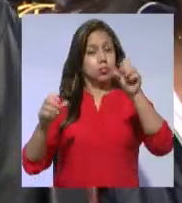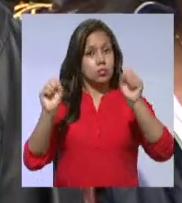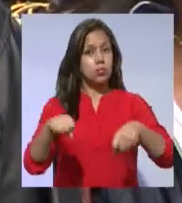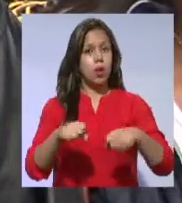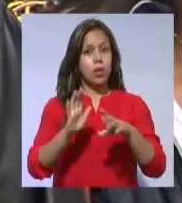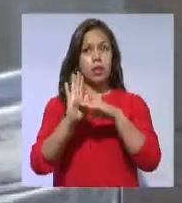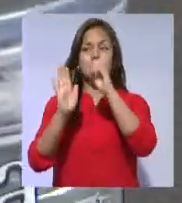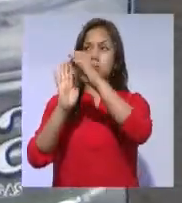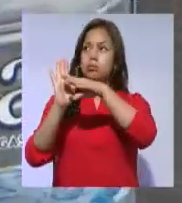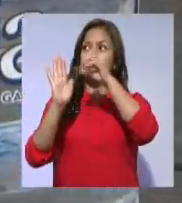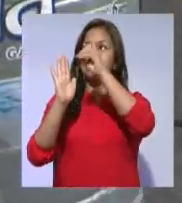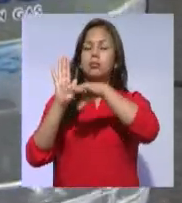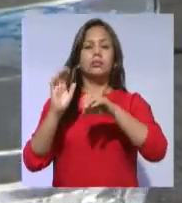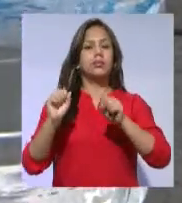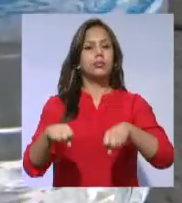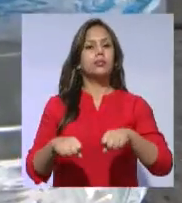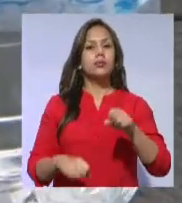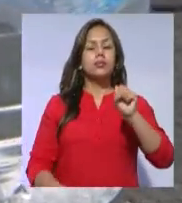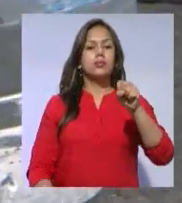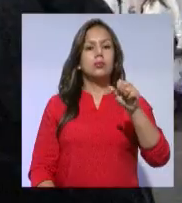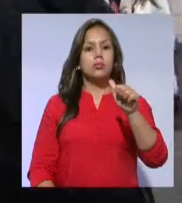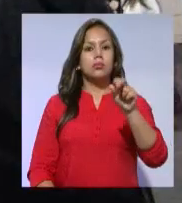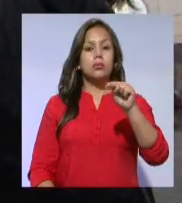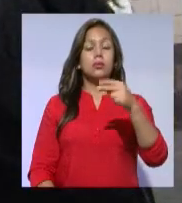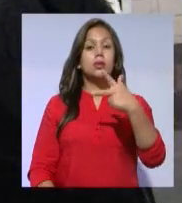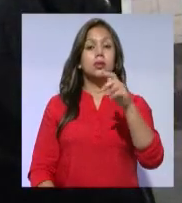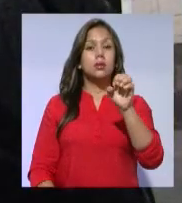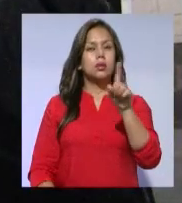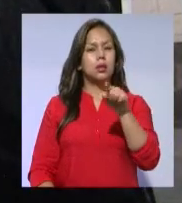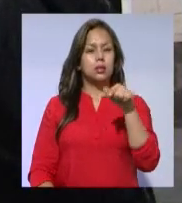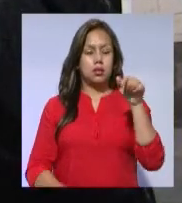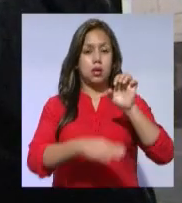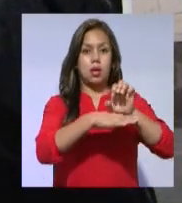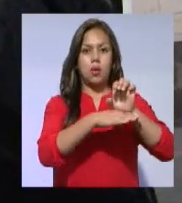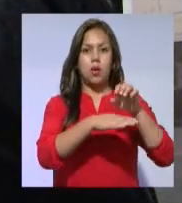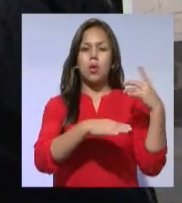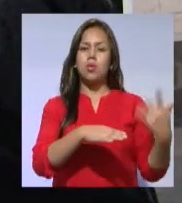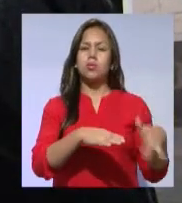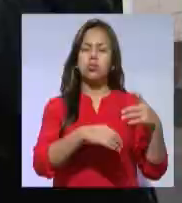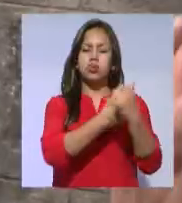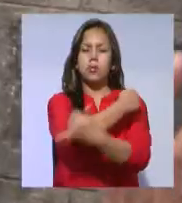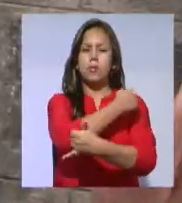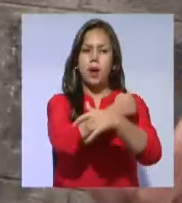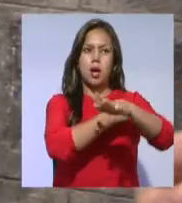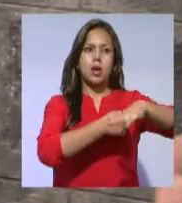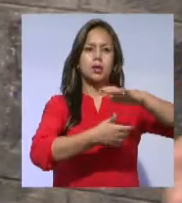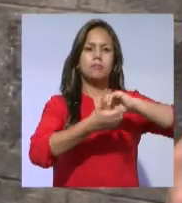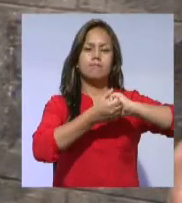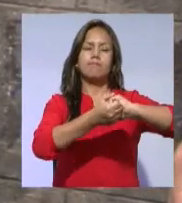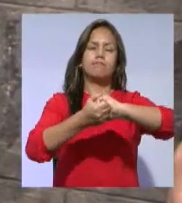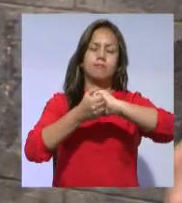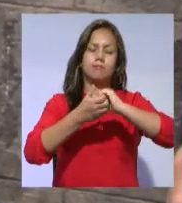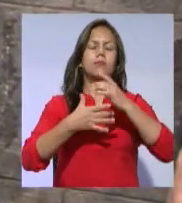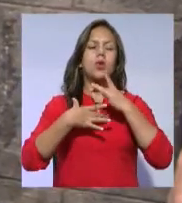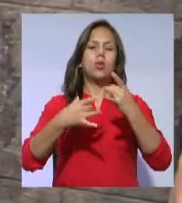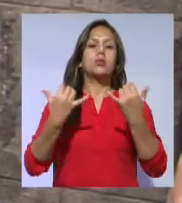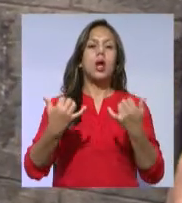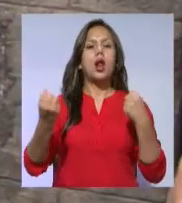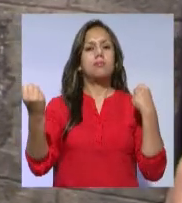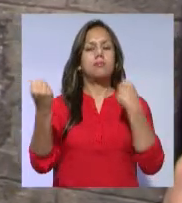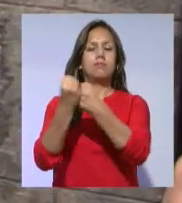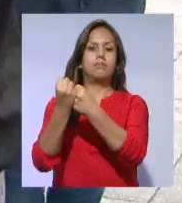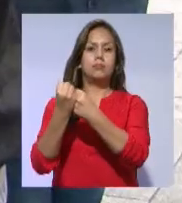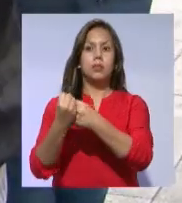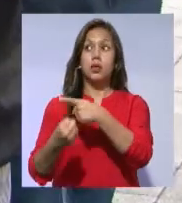colaborar para enviar carla sánchez venezolana dijo que el ecuador es considerado un país solidario por ello es momento de apoyar hay que ayudar